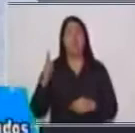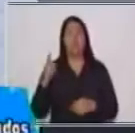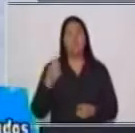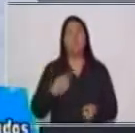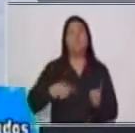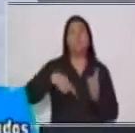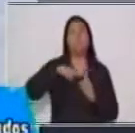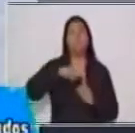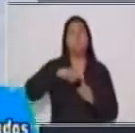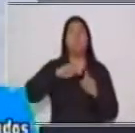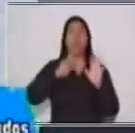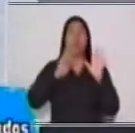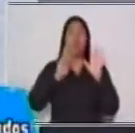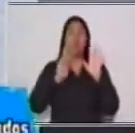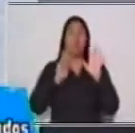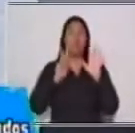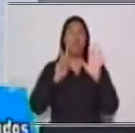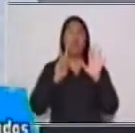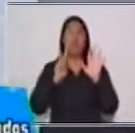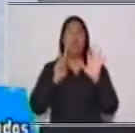llevo serían 16.